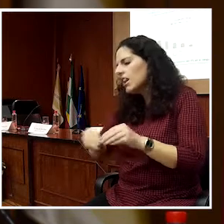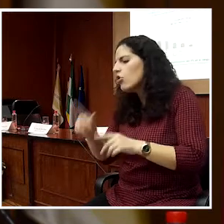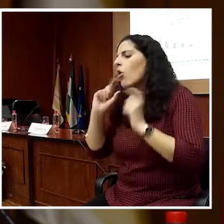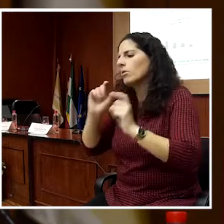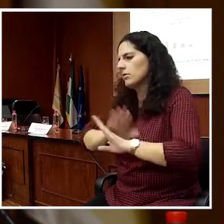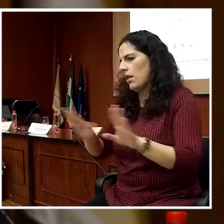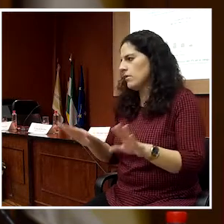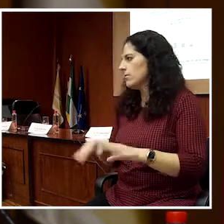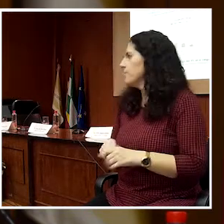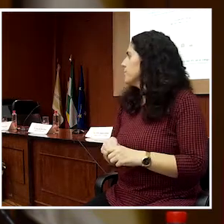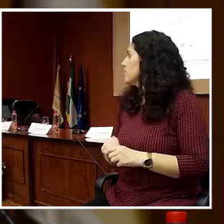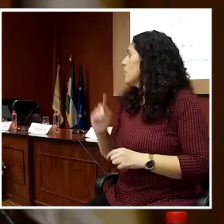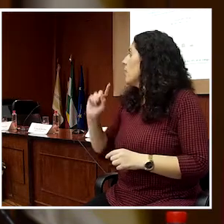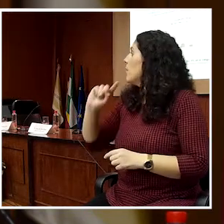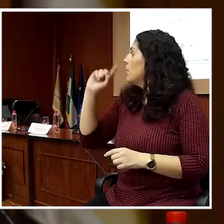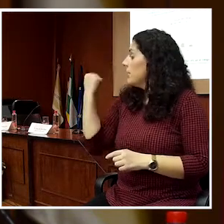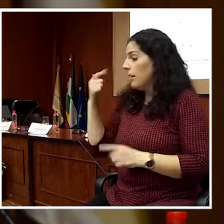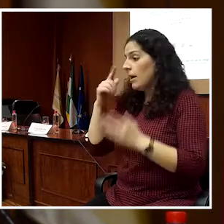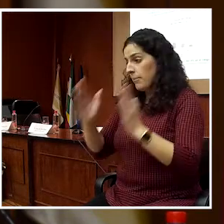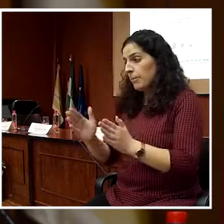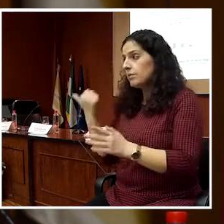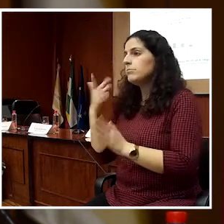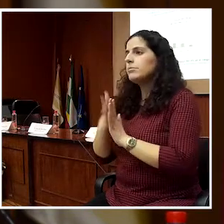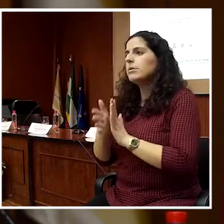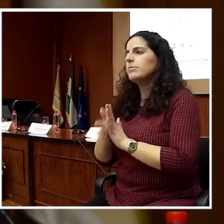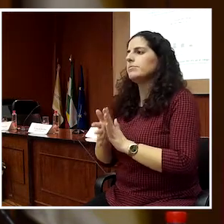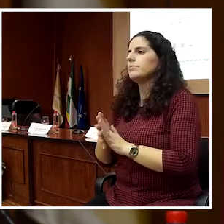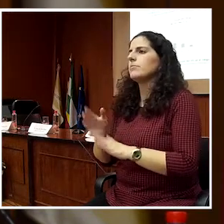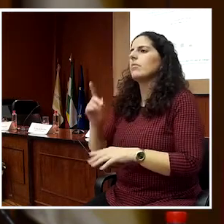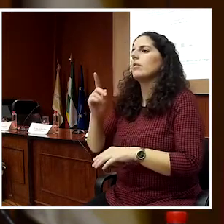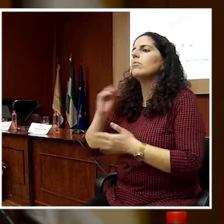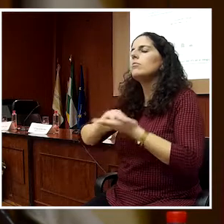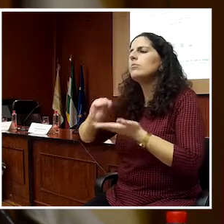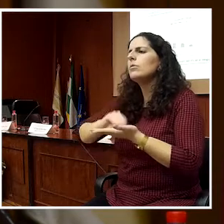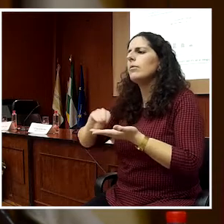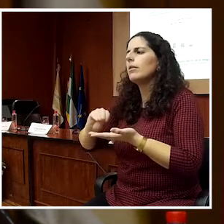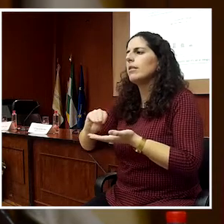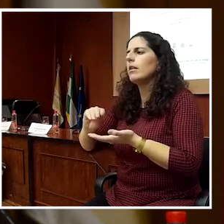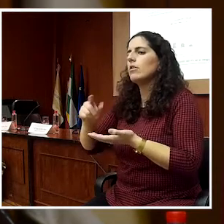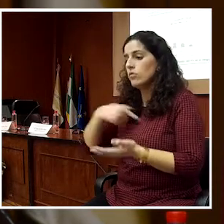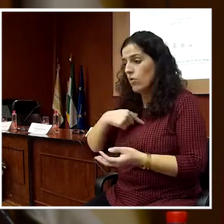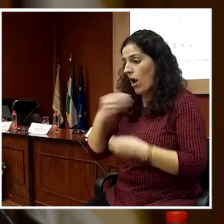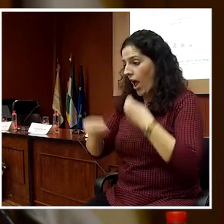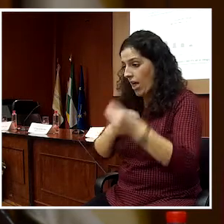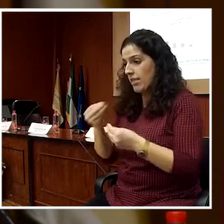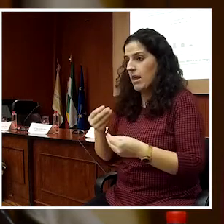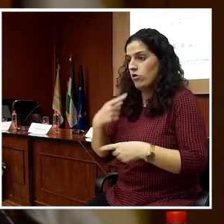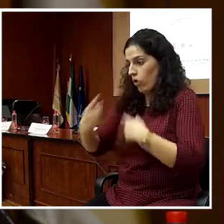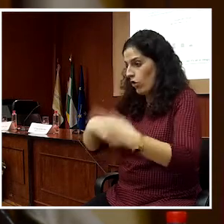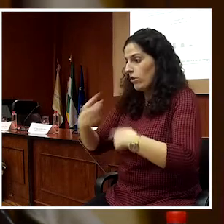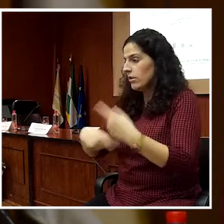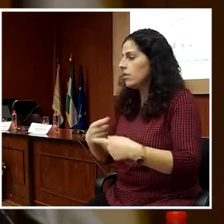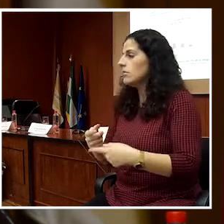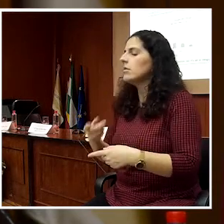Vamos a ir viendo en esta primera parte cómo algunos de nuestros hábitos de vida, especialmente yo me